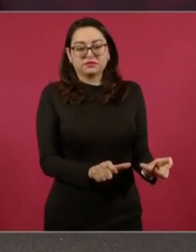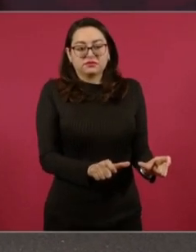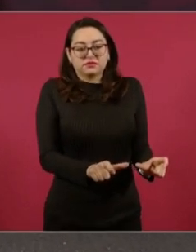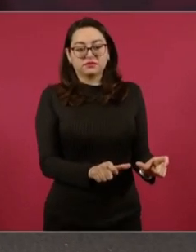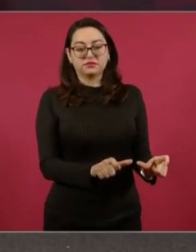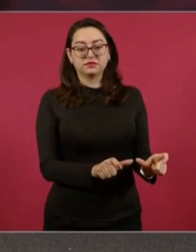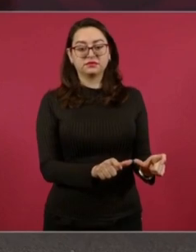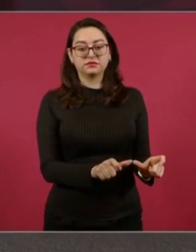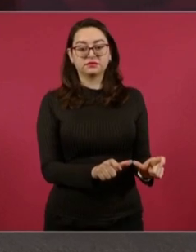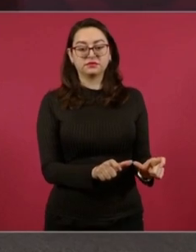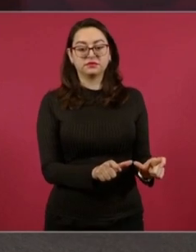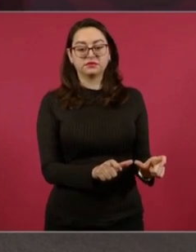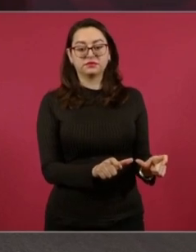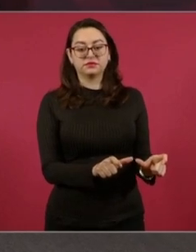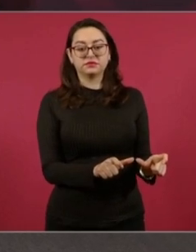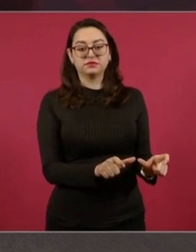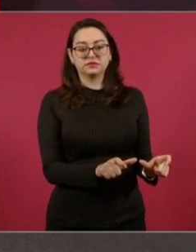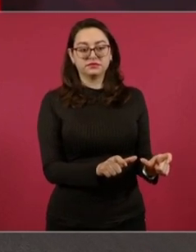salieran